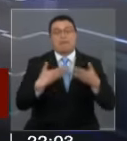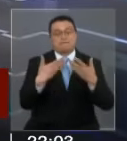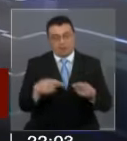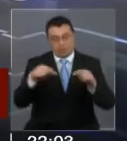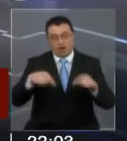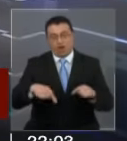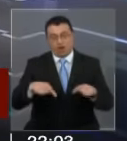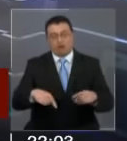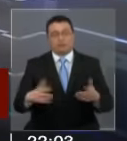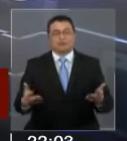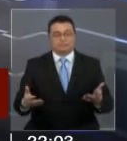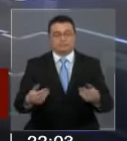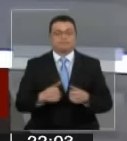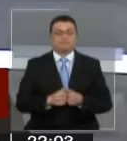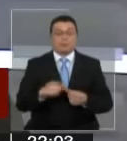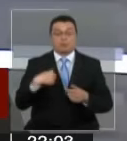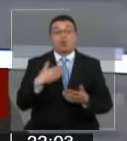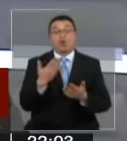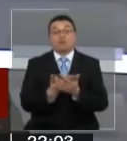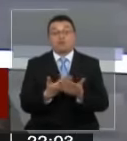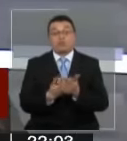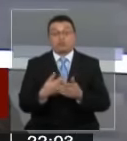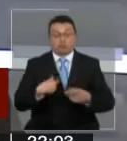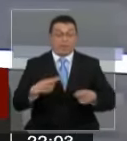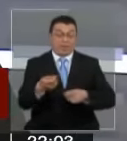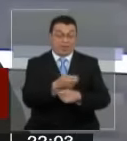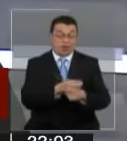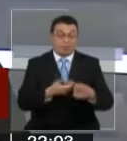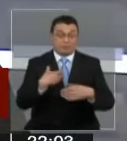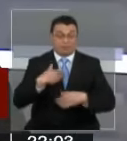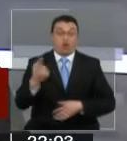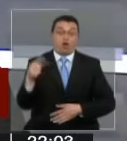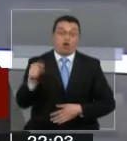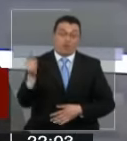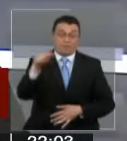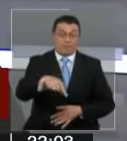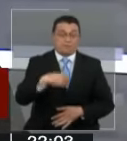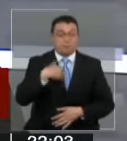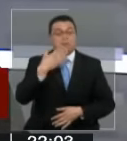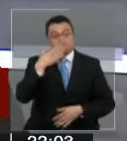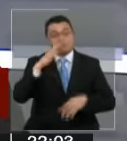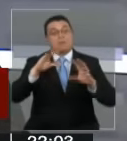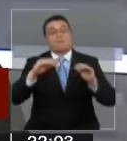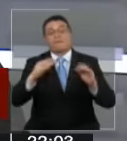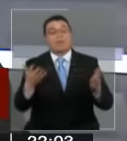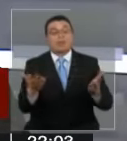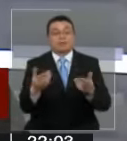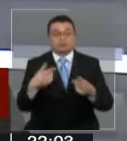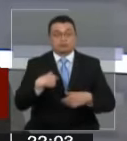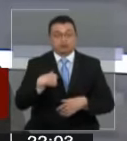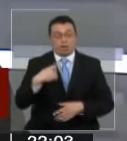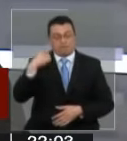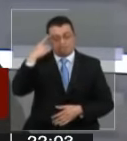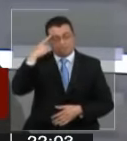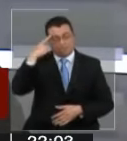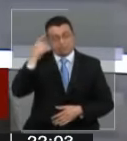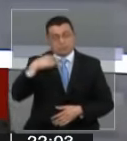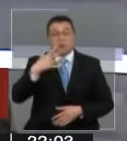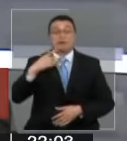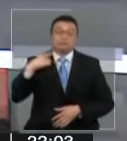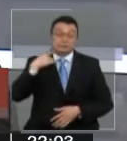hoy. Voy a aprovechar de que soy economista, que vengo hoy al programa, para hablarles de lo que yo considero, a pesar de